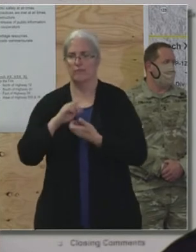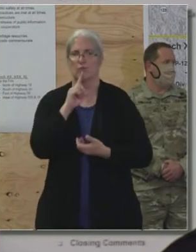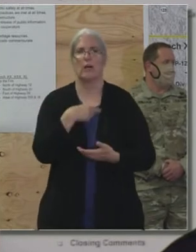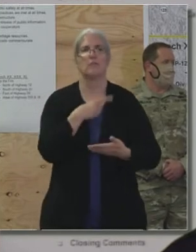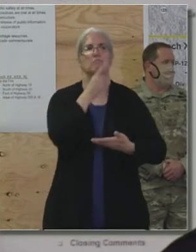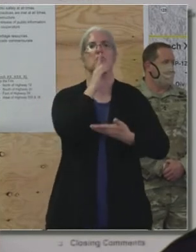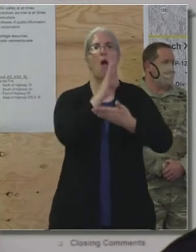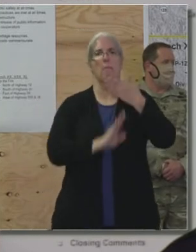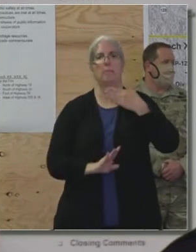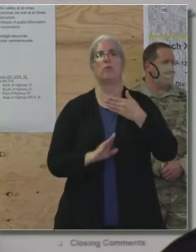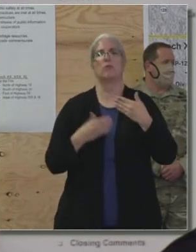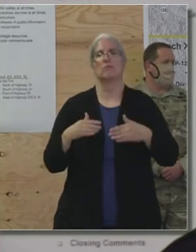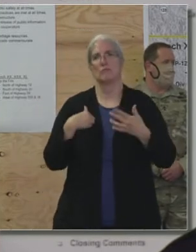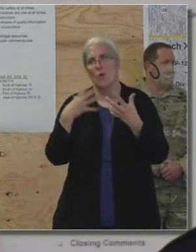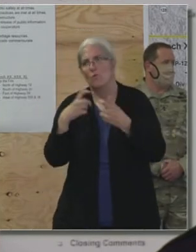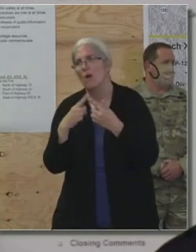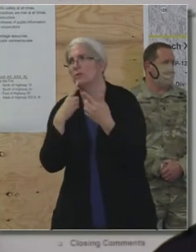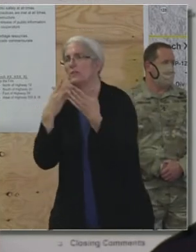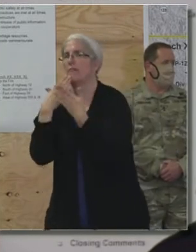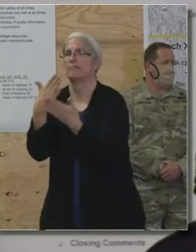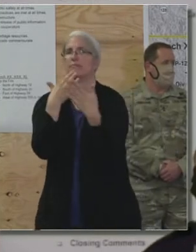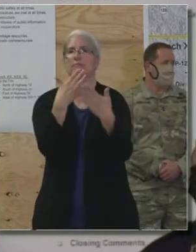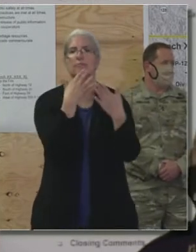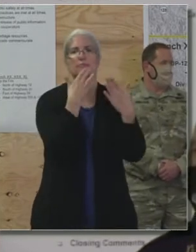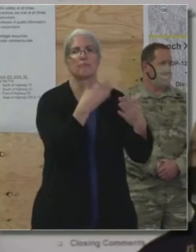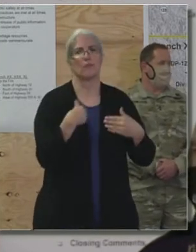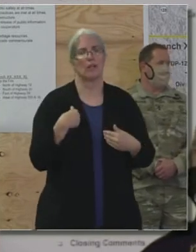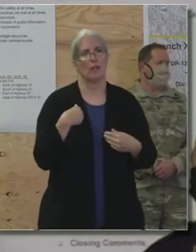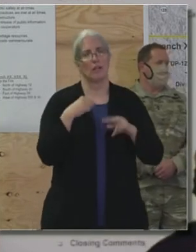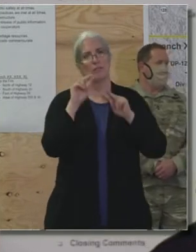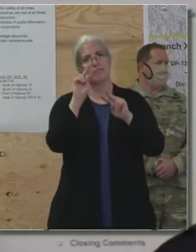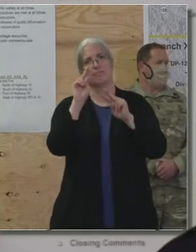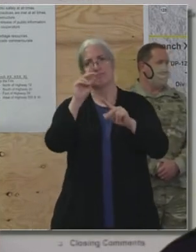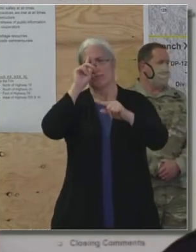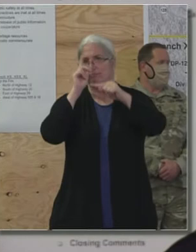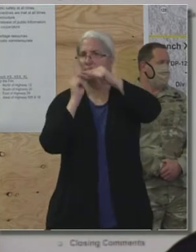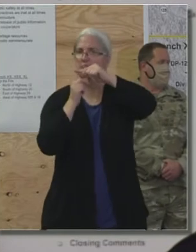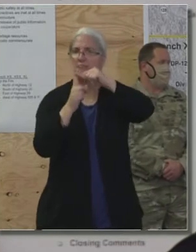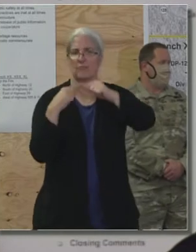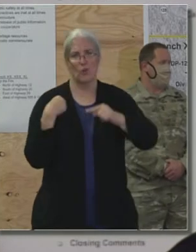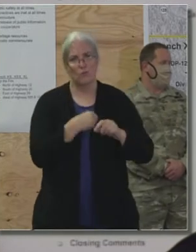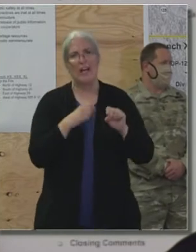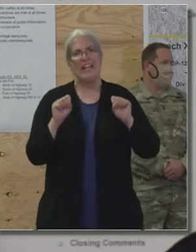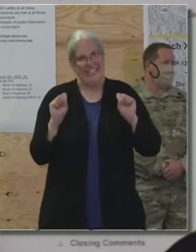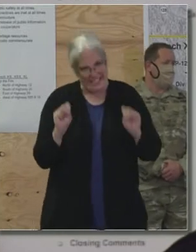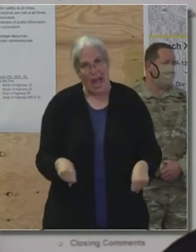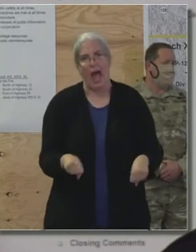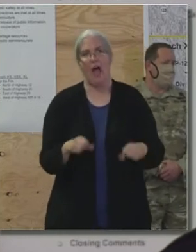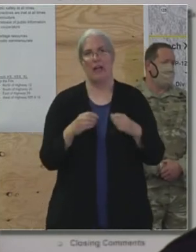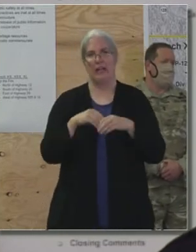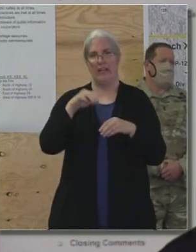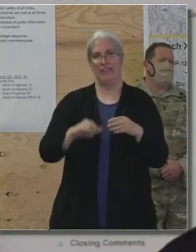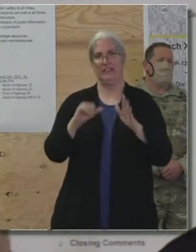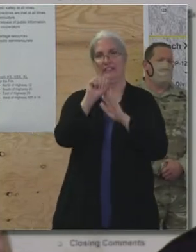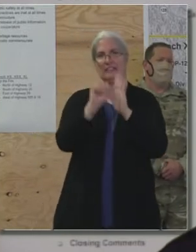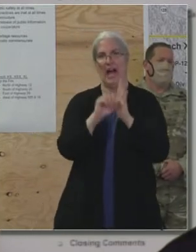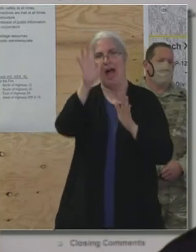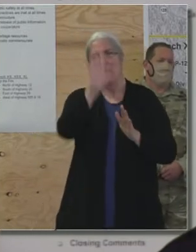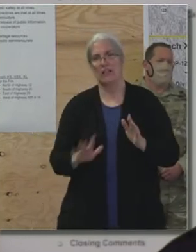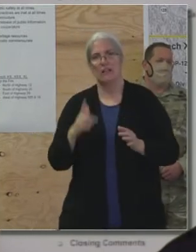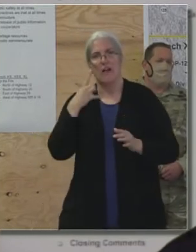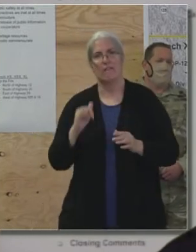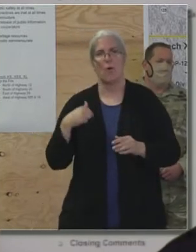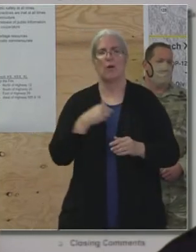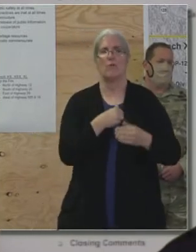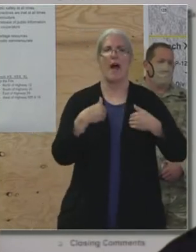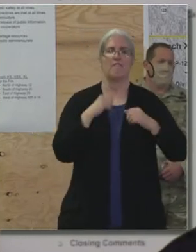agradecido ante ellos y con un espíritu de optimismo por la capacidad de este estado con el liderazgo increíble